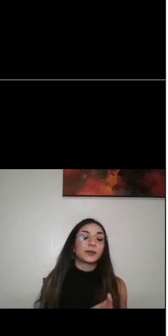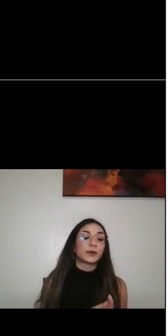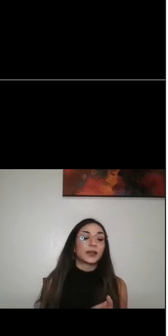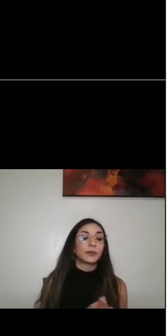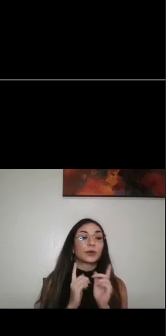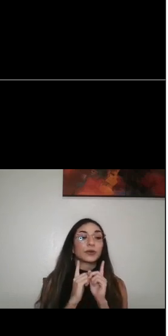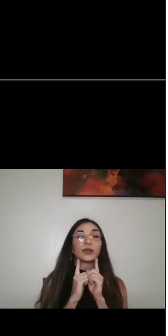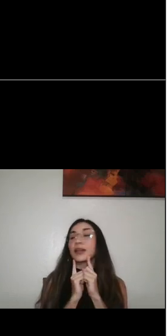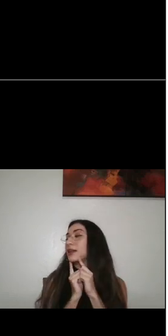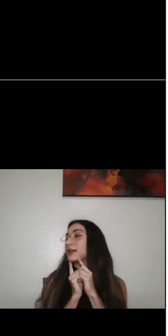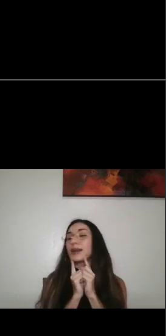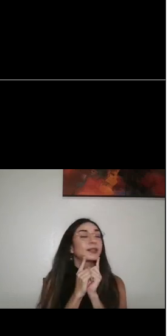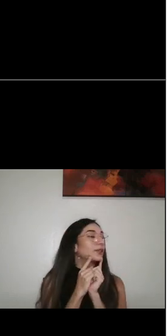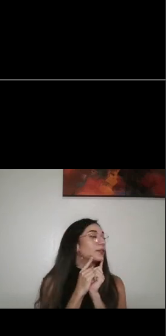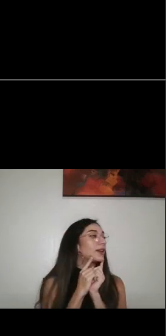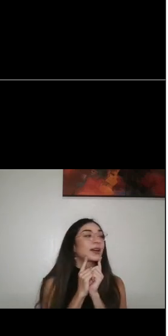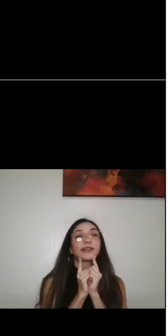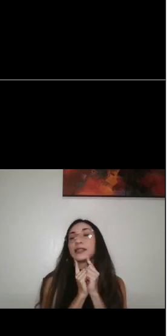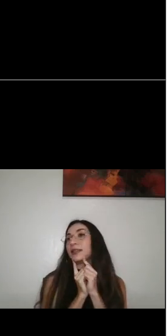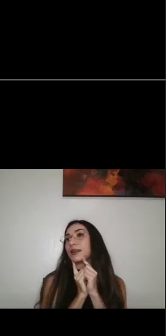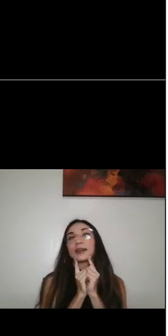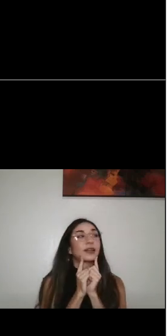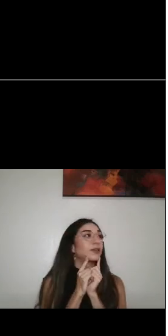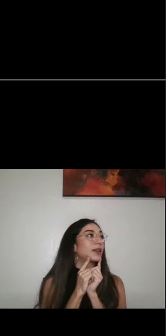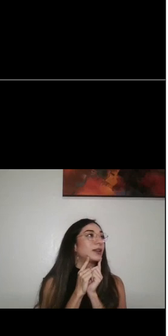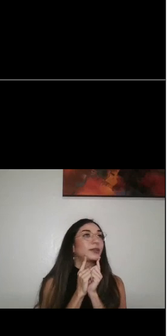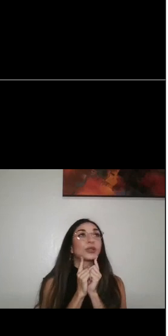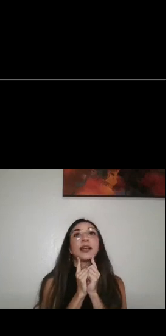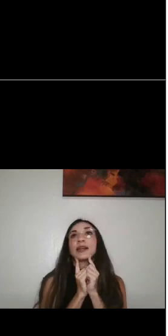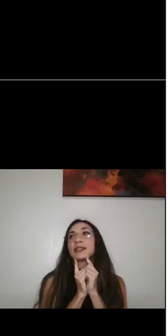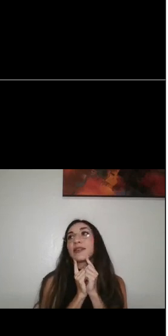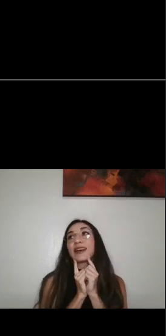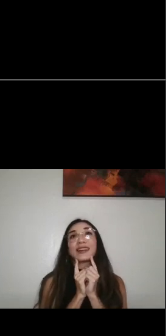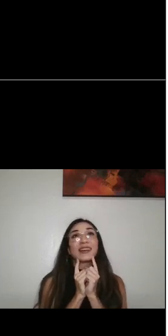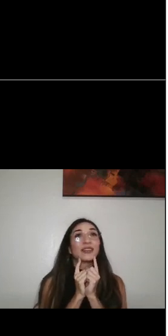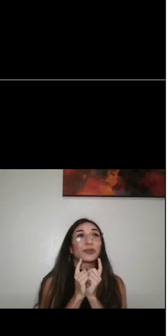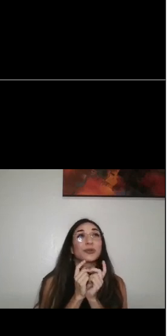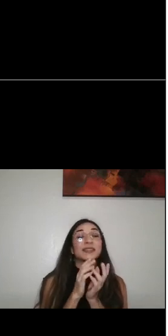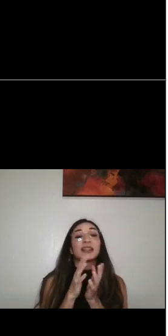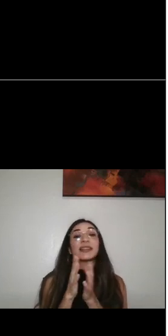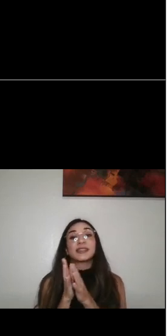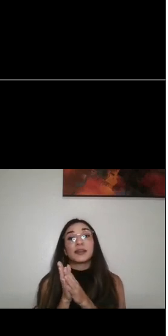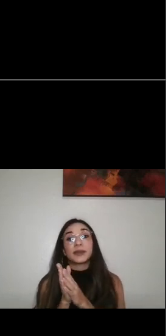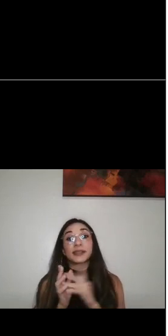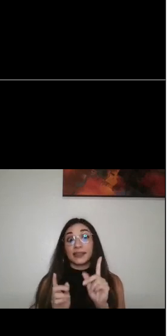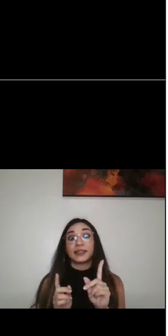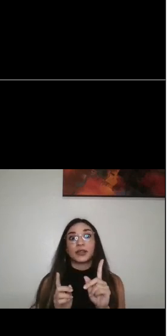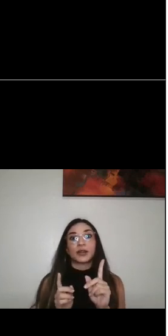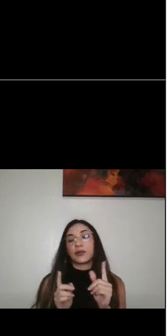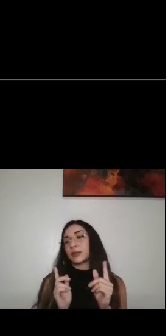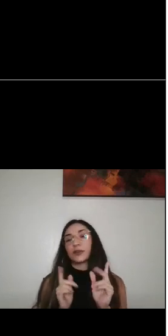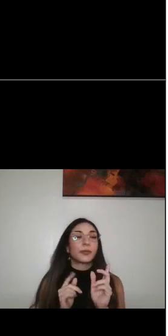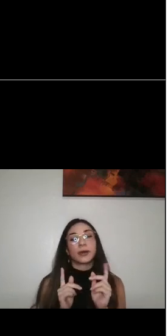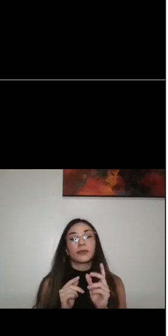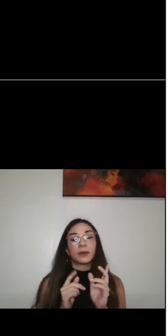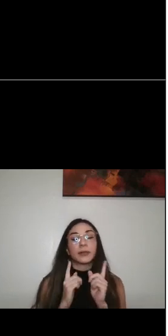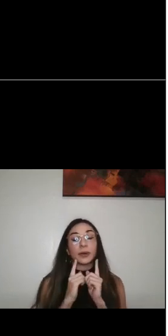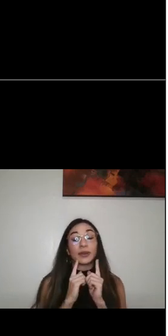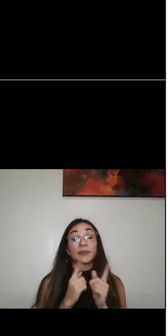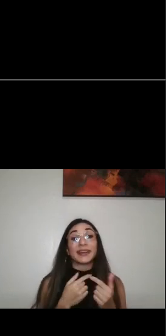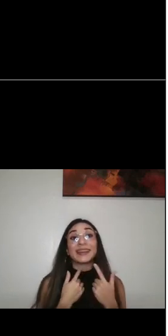si por ejemplo el control de la lateralización de la cabecita hacia los laditos se va generando como hasta el tercer mes, intencional, no es que no la puedan